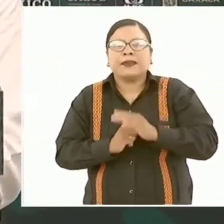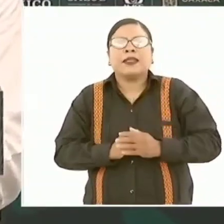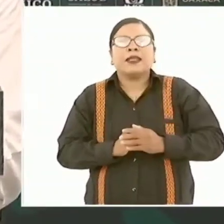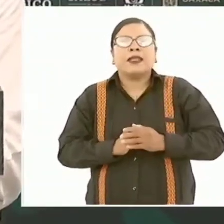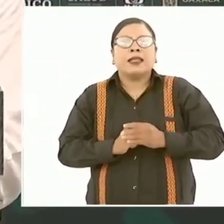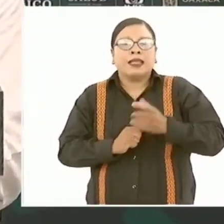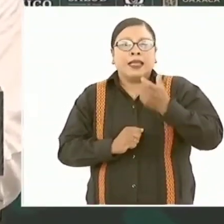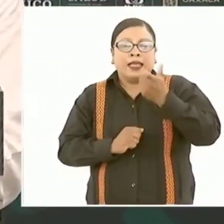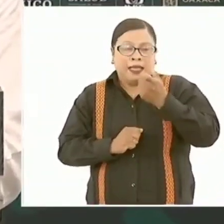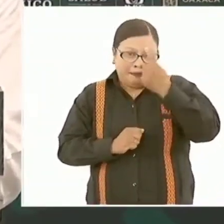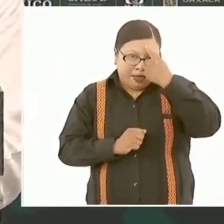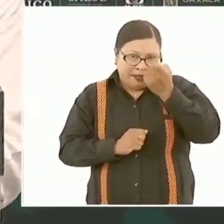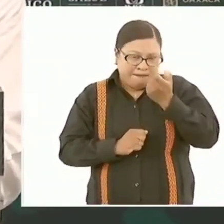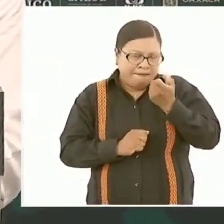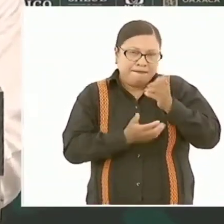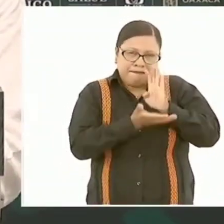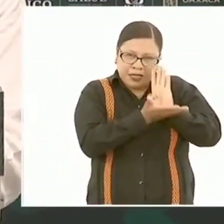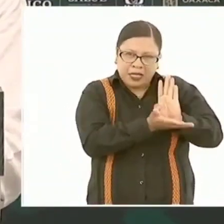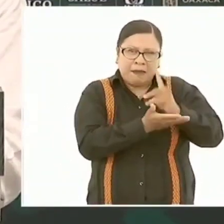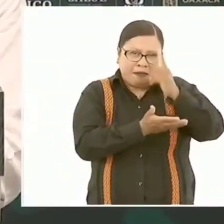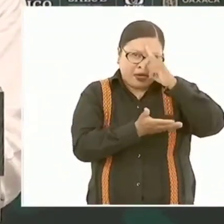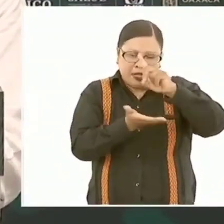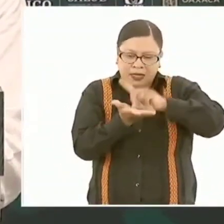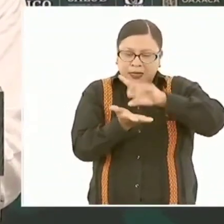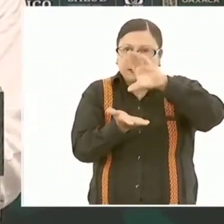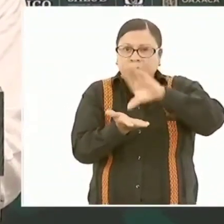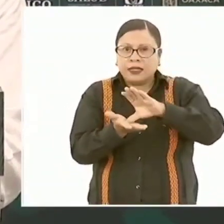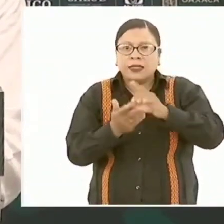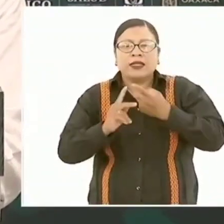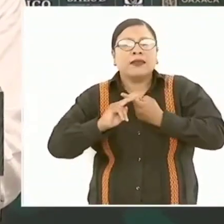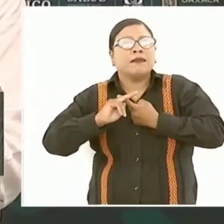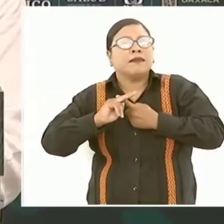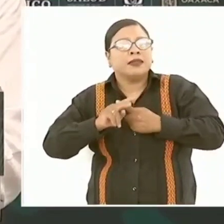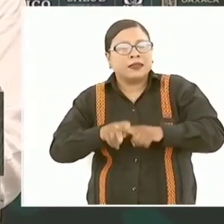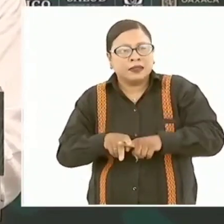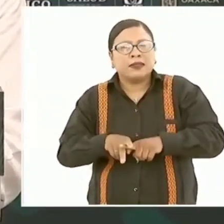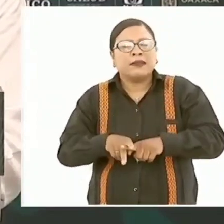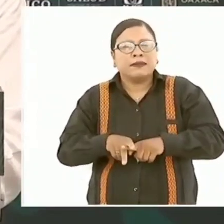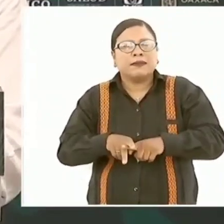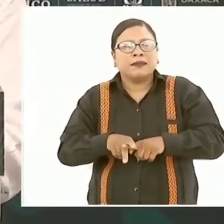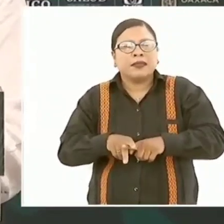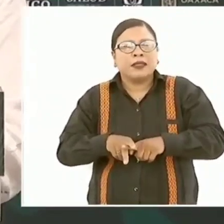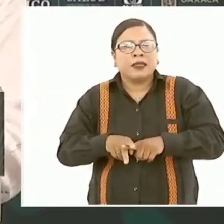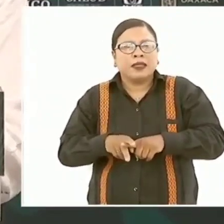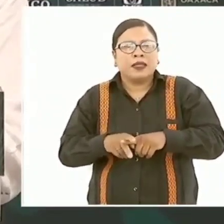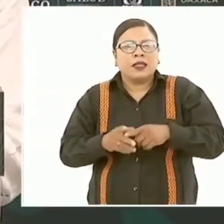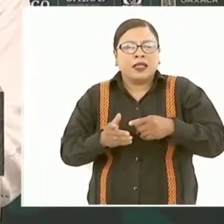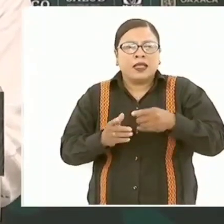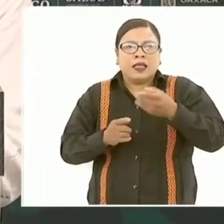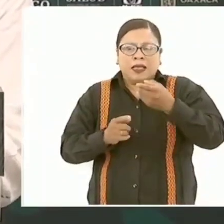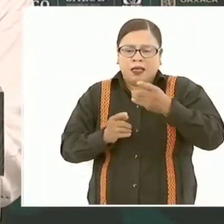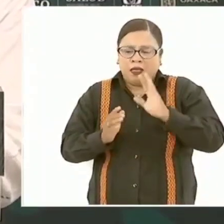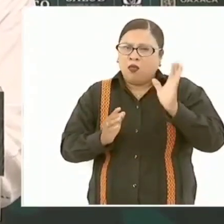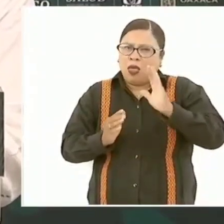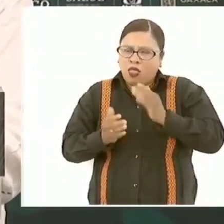la pensión a discapacitados se entrega desde el principio hasta 29